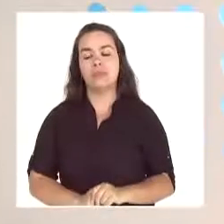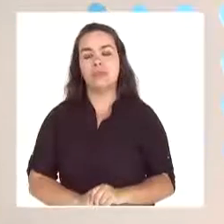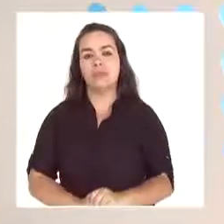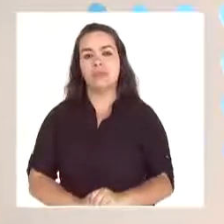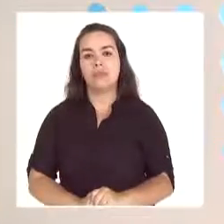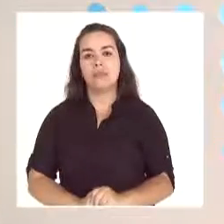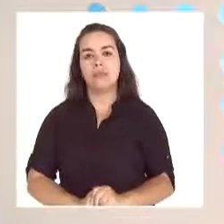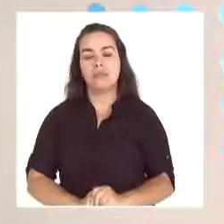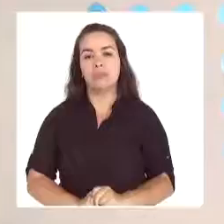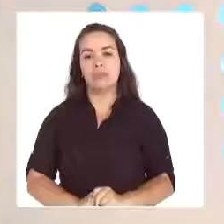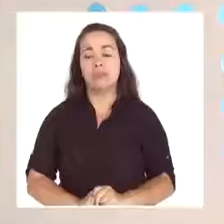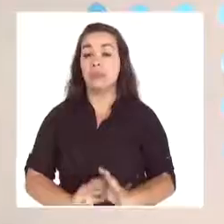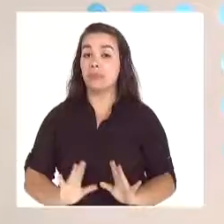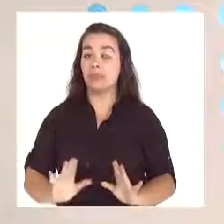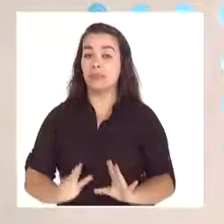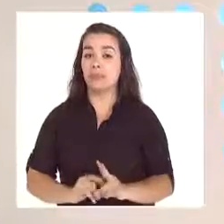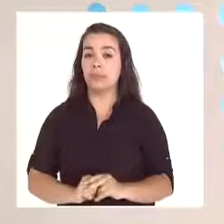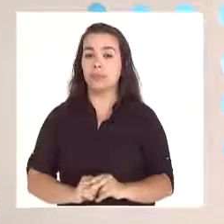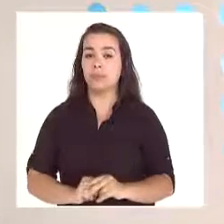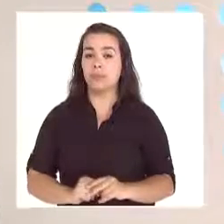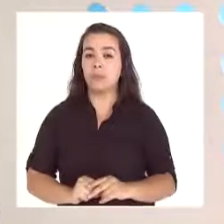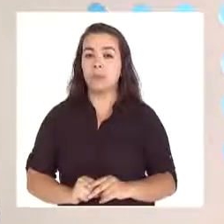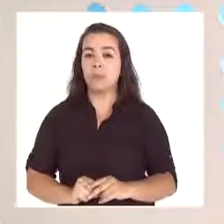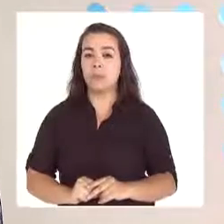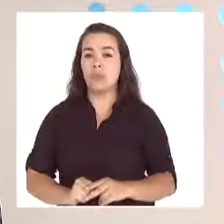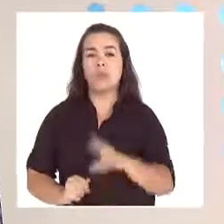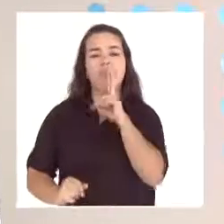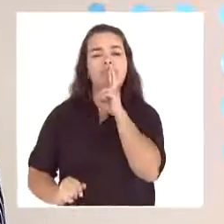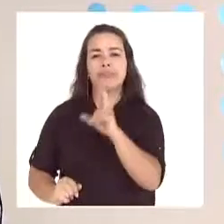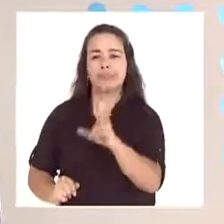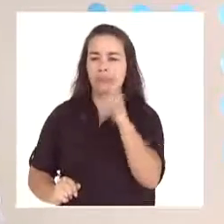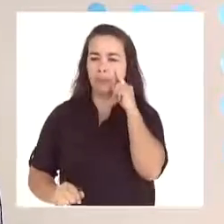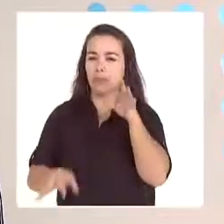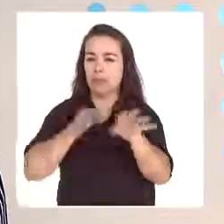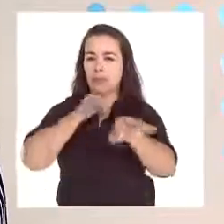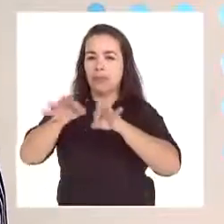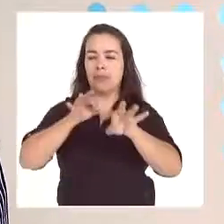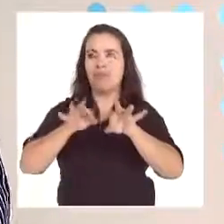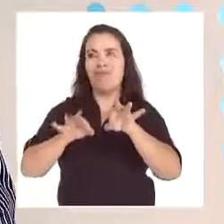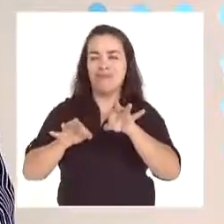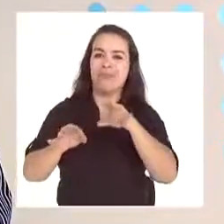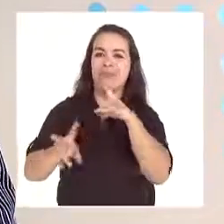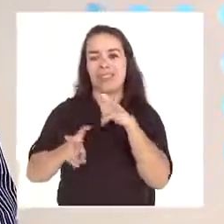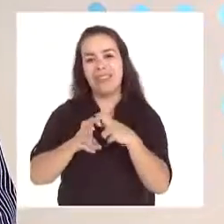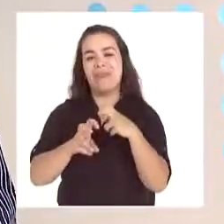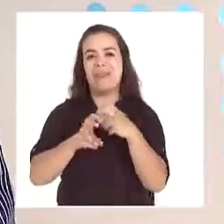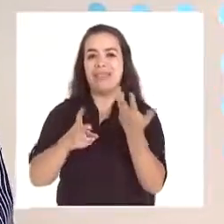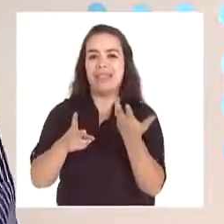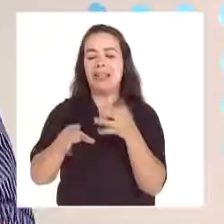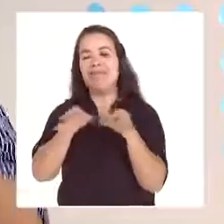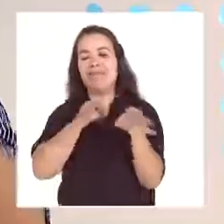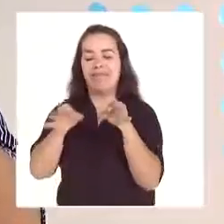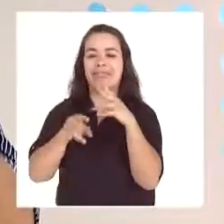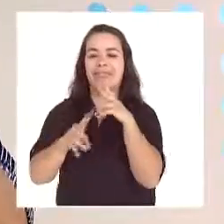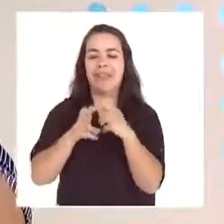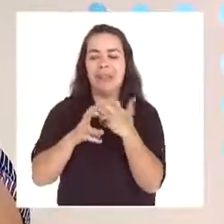con una respuesta que es bastante difícil de hacerla entender.